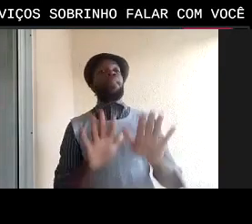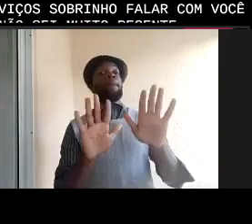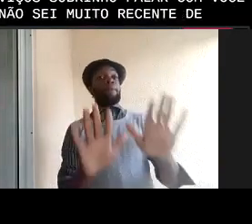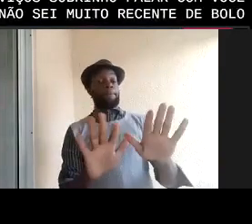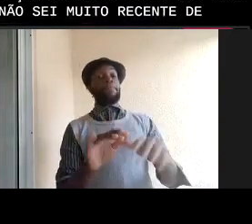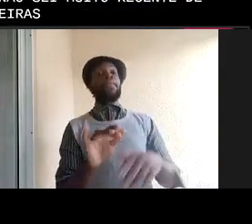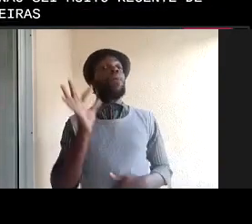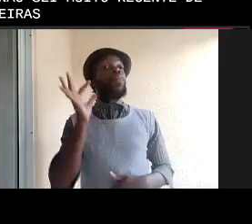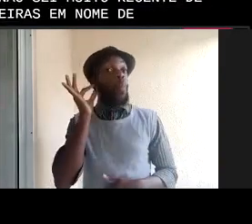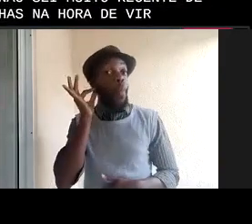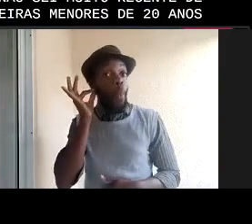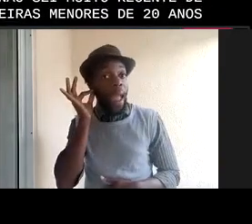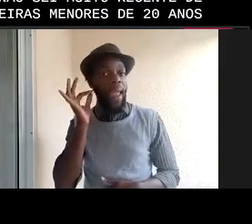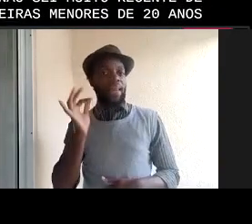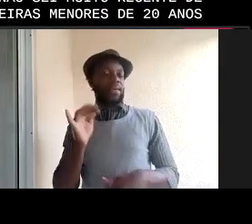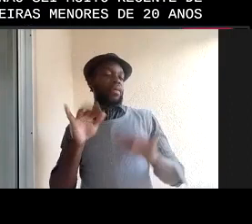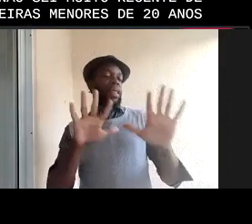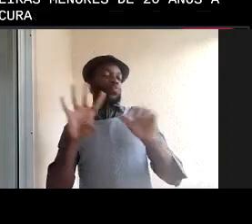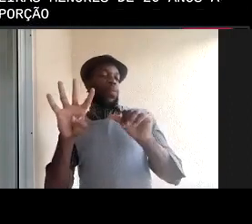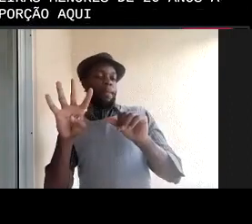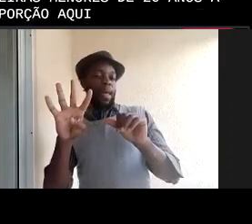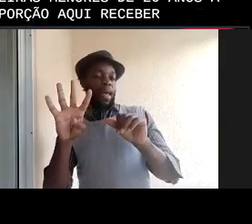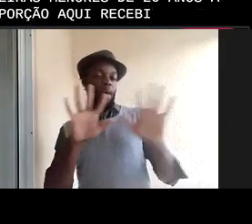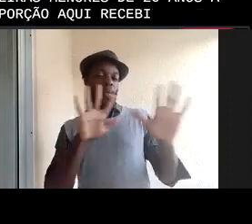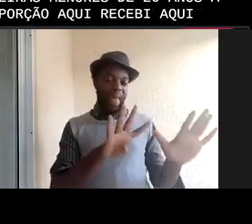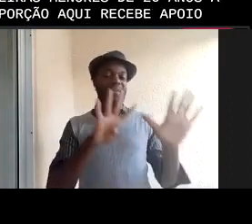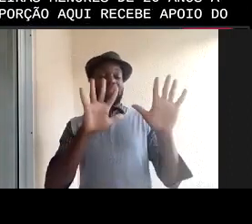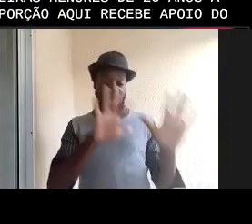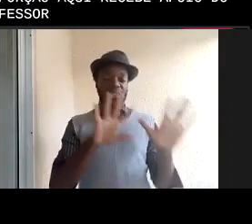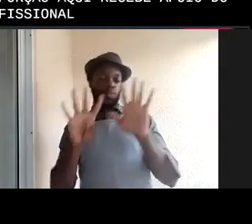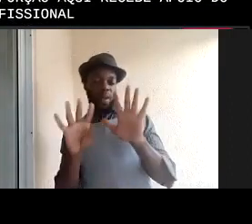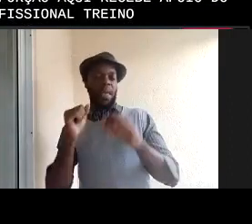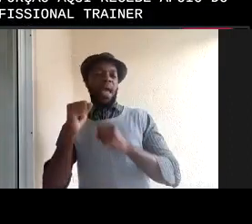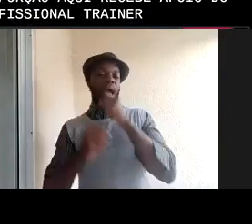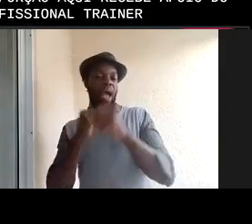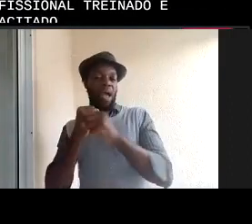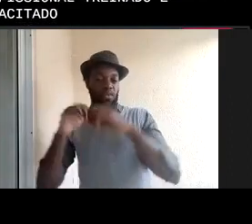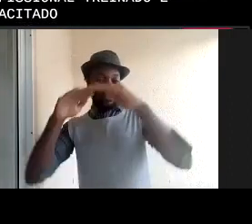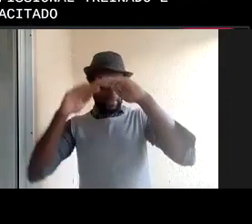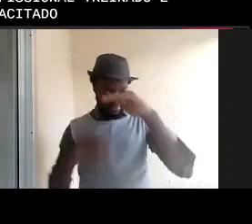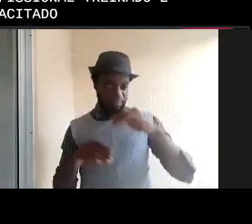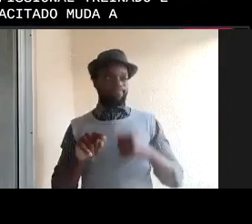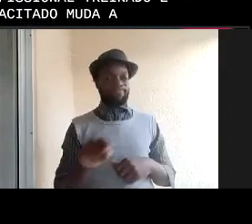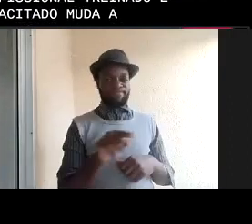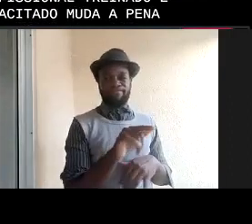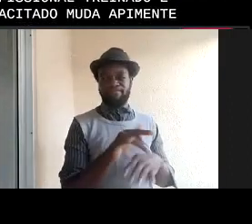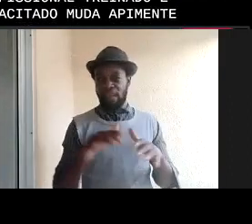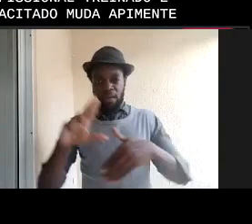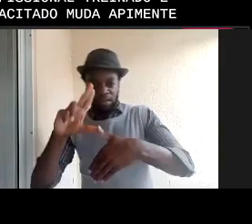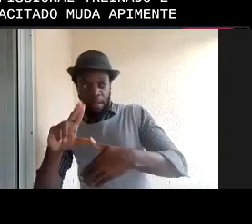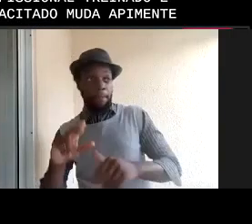años, la proporción que recibe apoyo de un profesional capacitado varía ampliamente en los países de África del